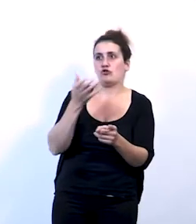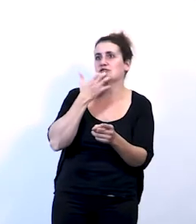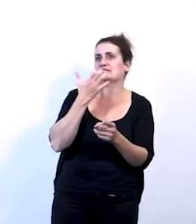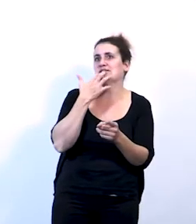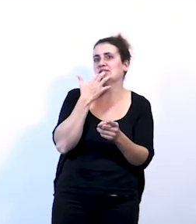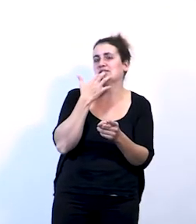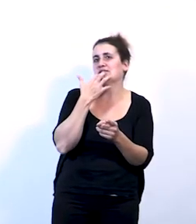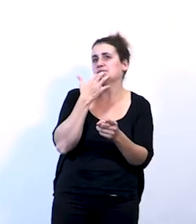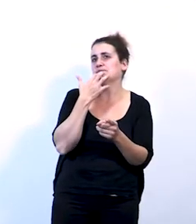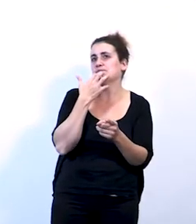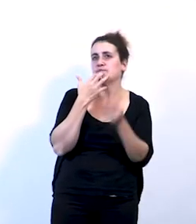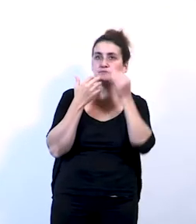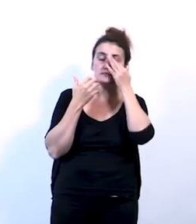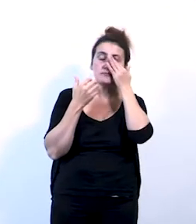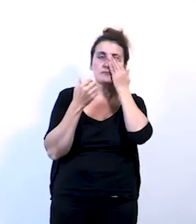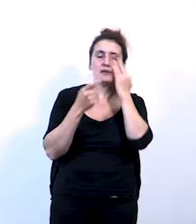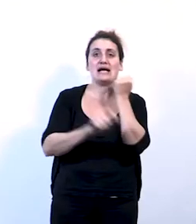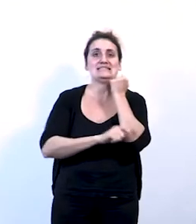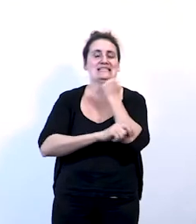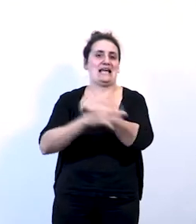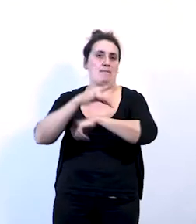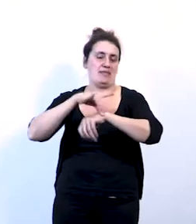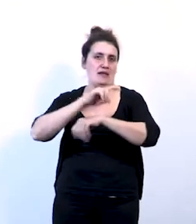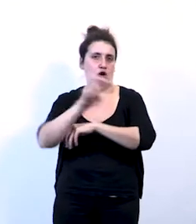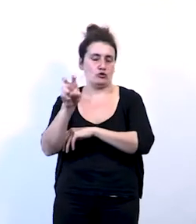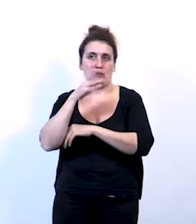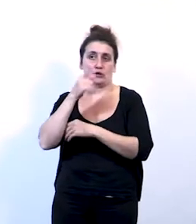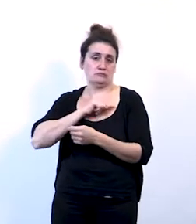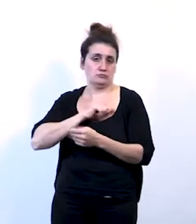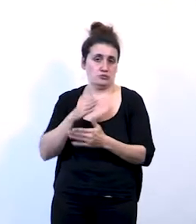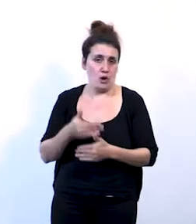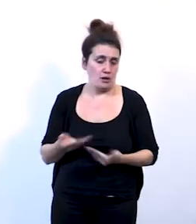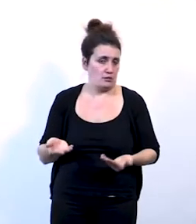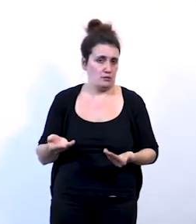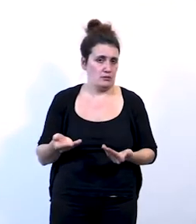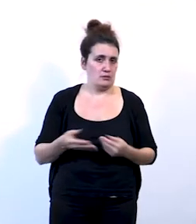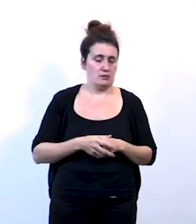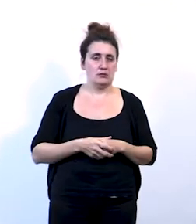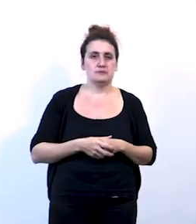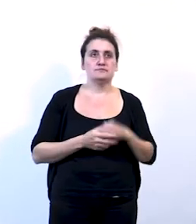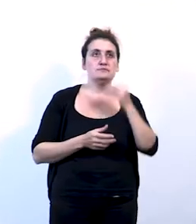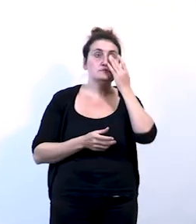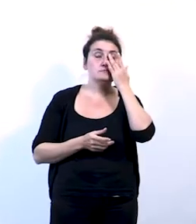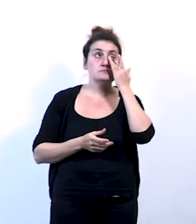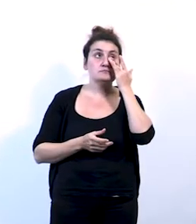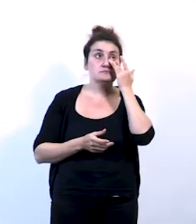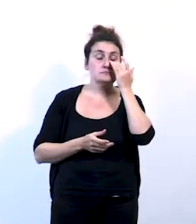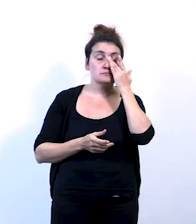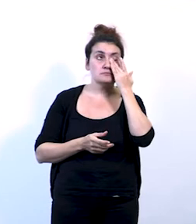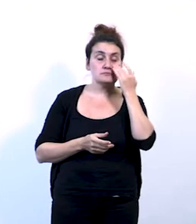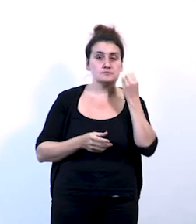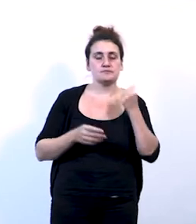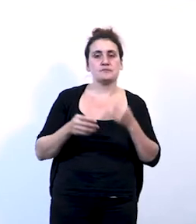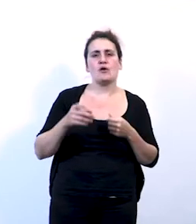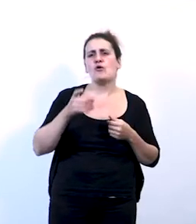tipo de estrategia médica, porque no tendría sentido con la globalización.